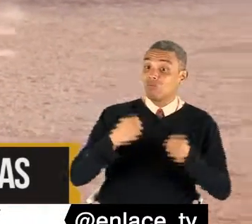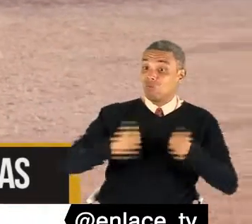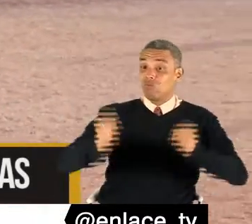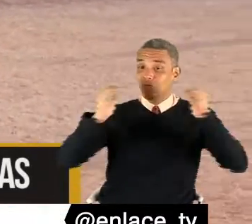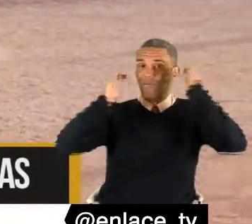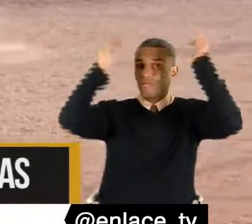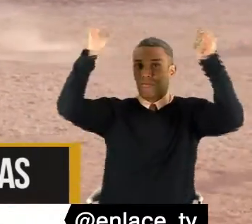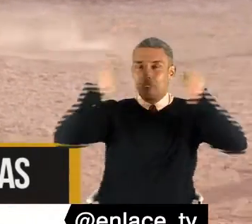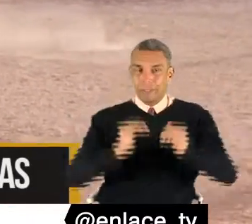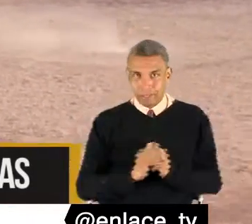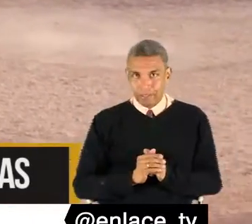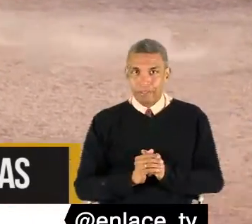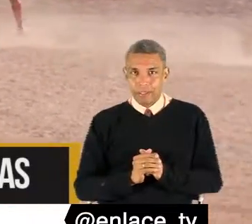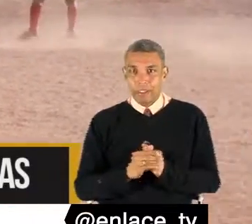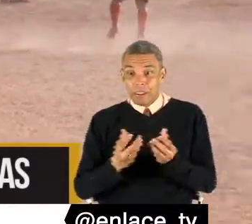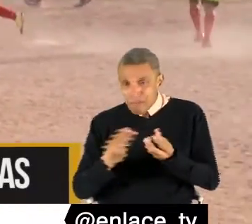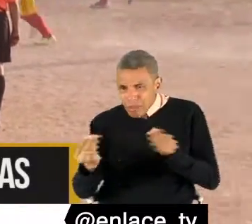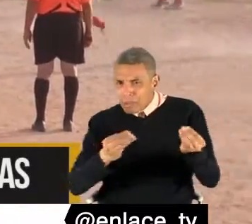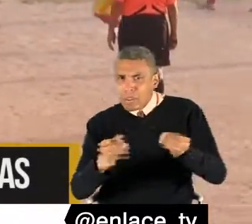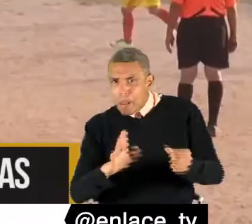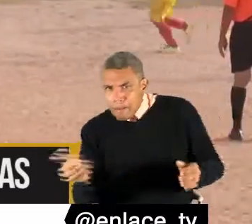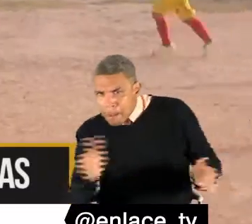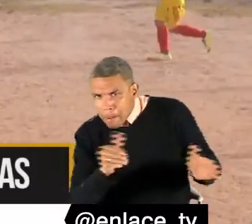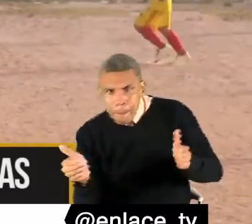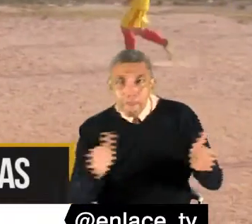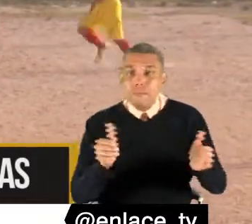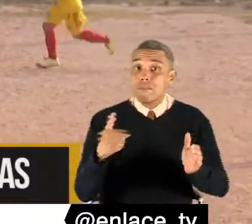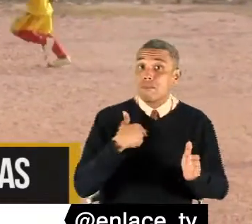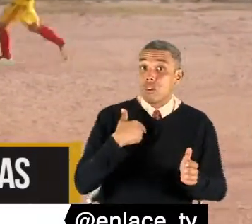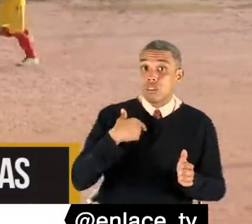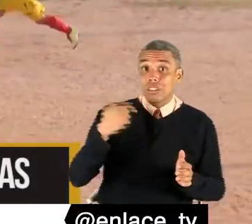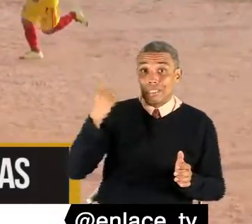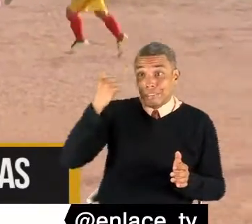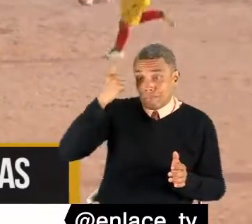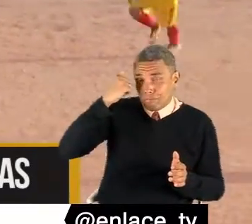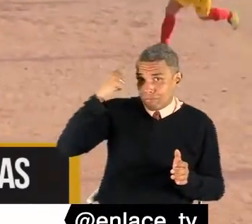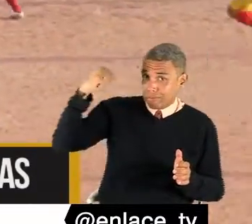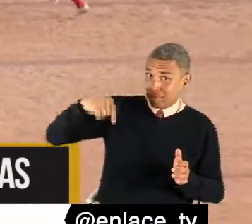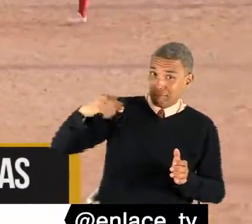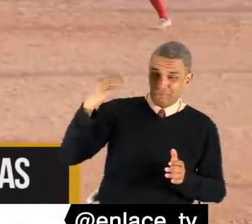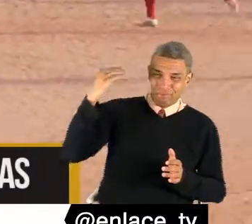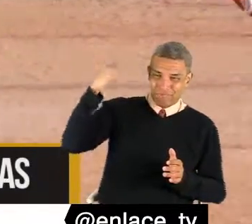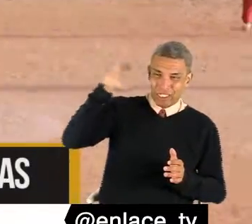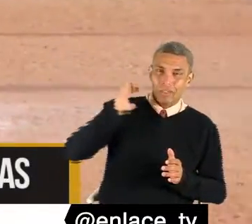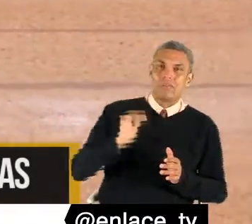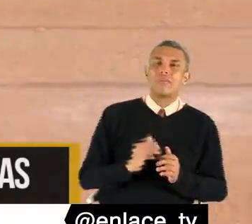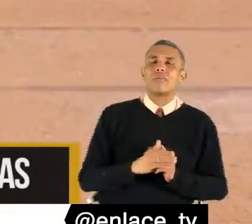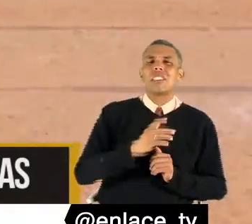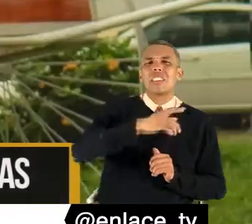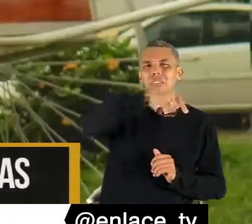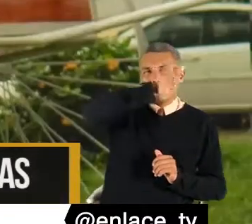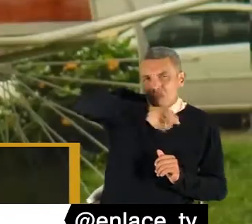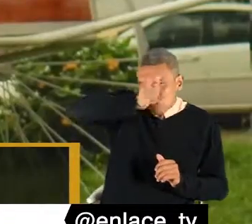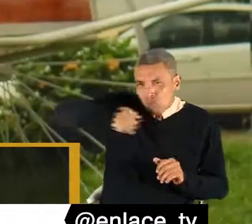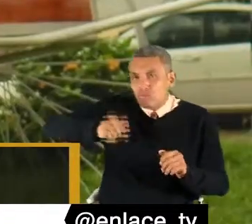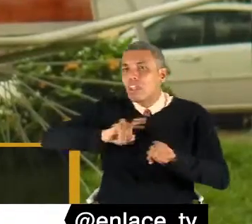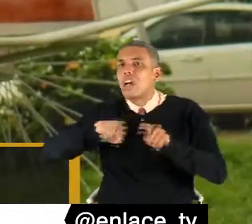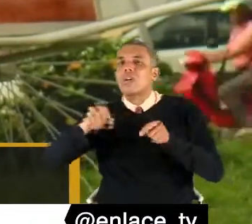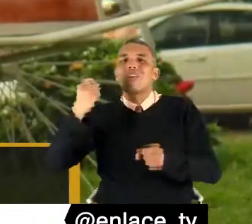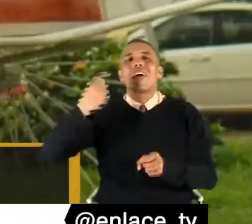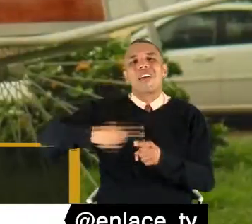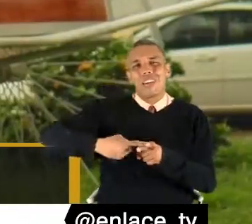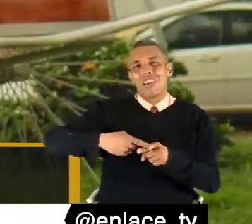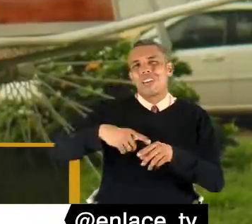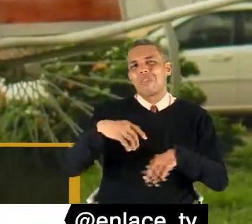minifútbol barranqueño desarrollan sus mejores jugadas en este campeonato. En este campeonato tenemos jugadores que han jugado en Alianza, que han jugado también en la